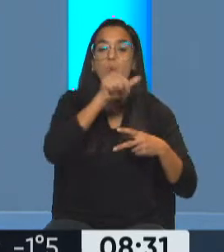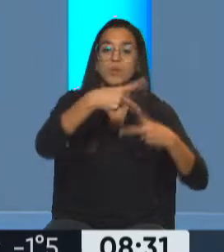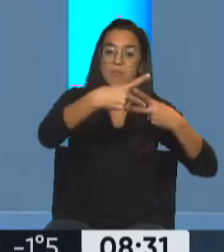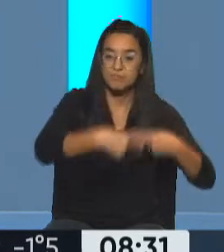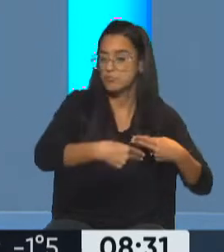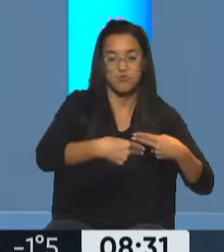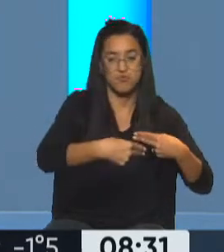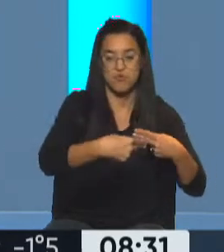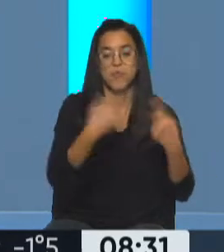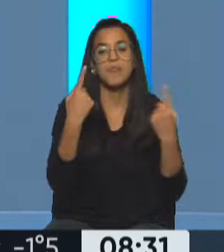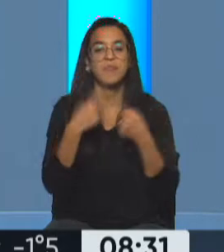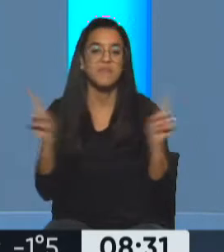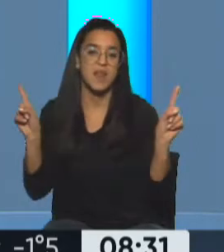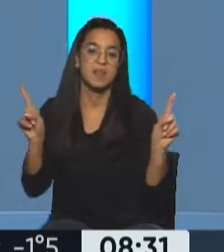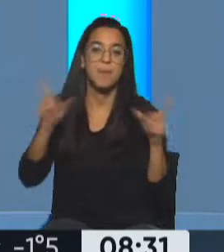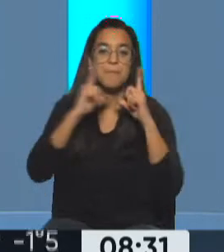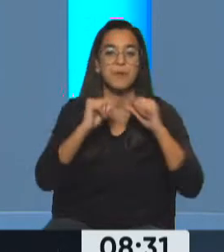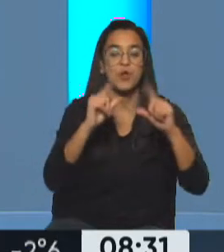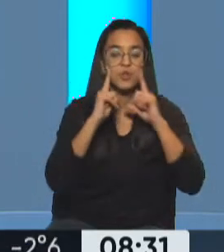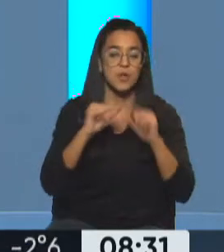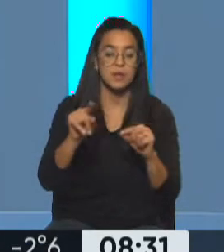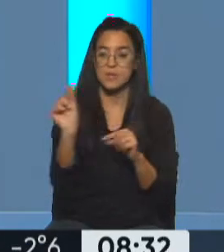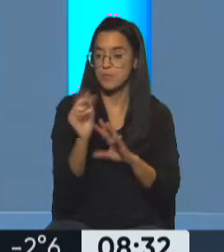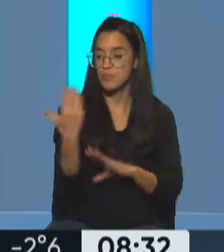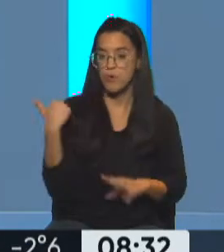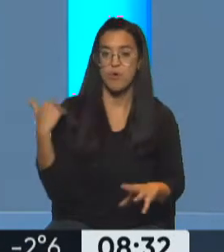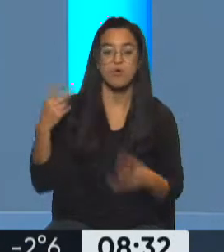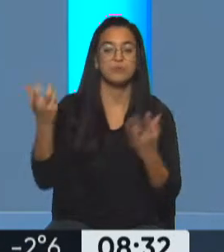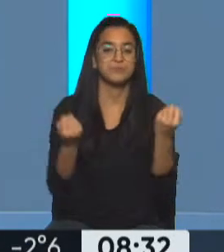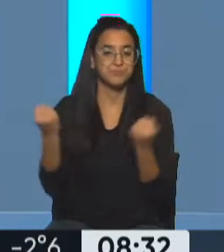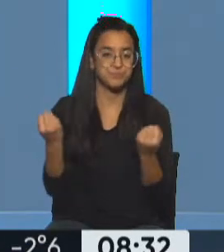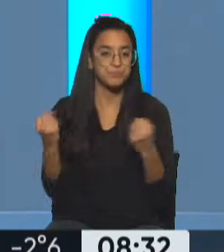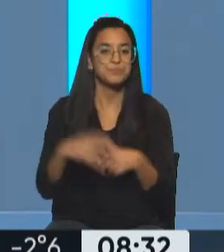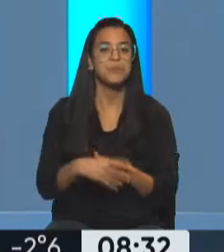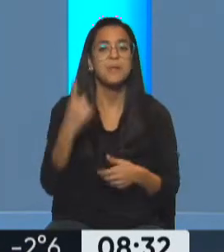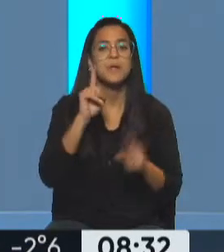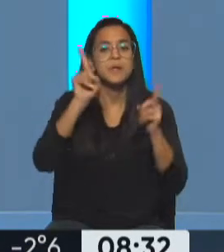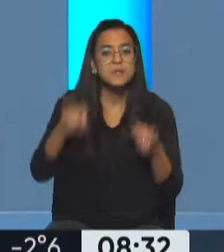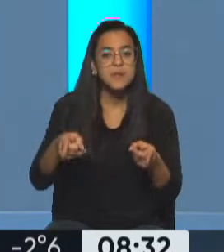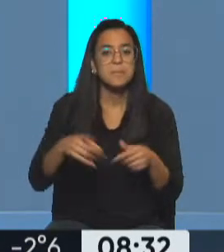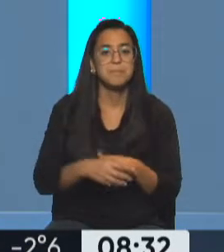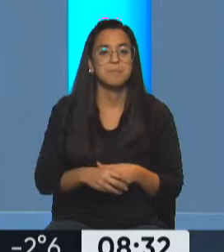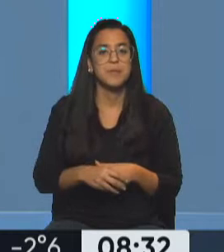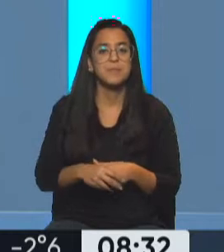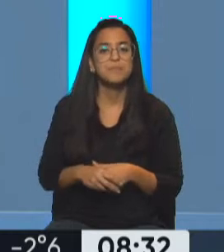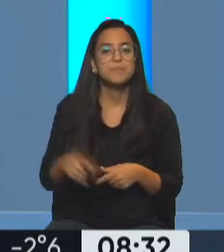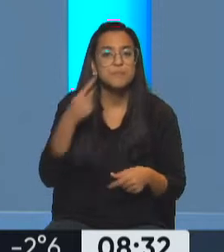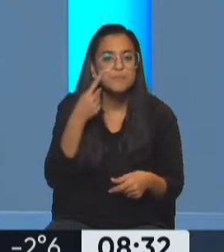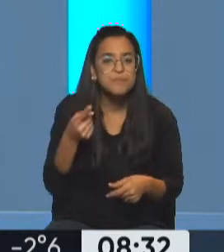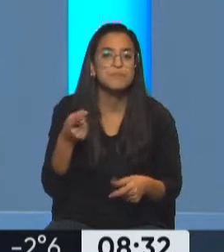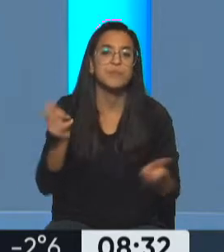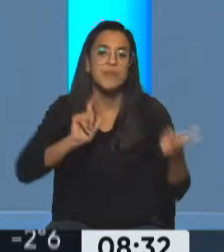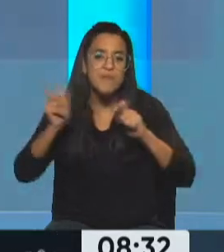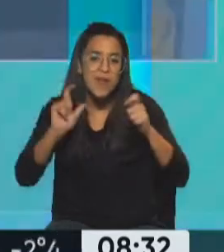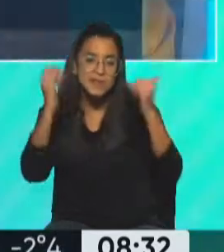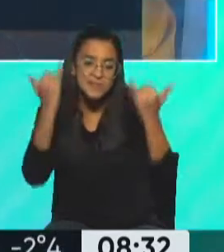para diferenciarse con las protestas que hubo en los últimos días de transportistas, pero también, bueno, marcando diferencias como lo